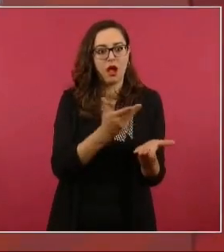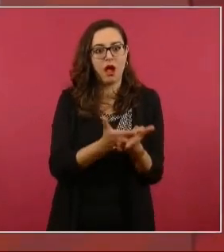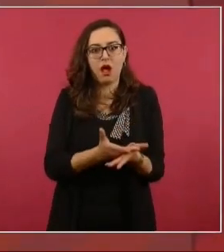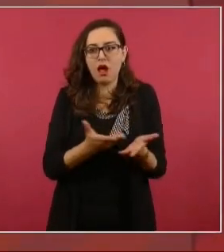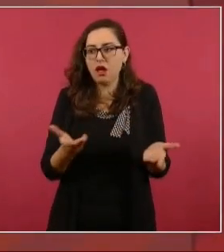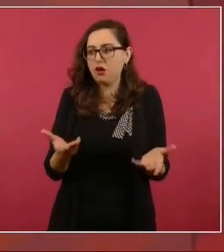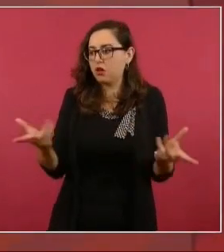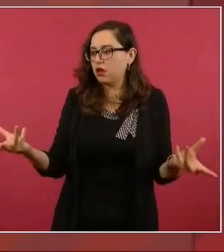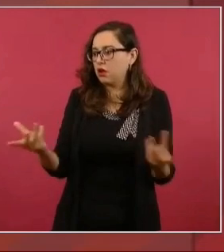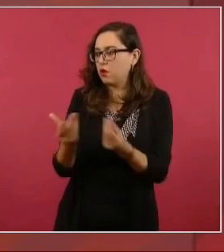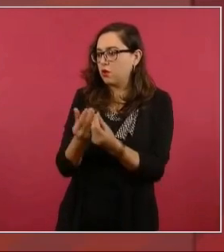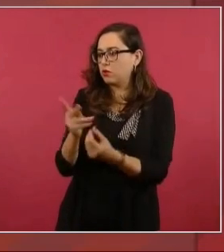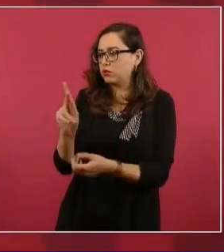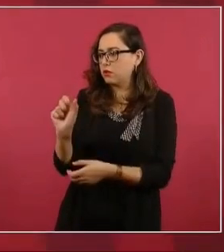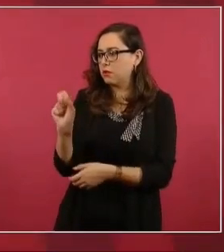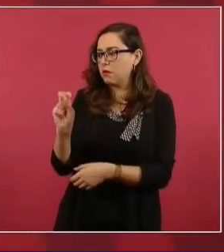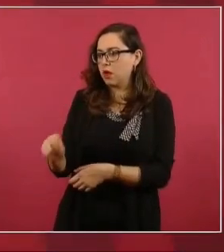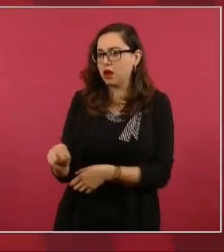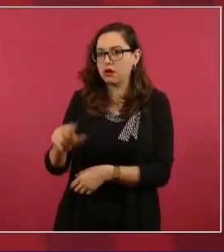unido al PAN,